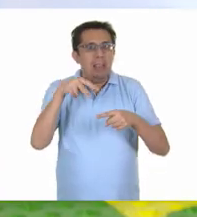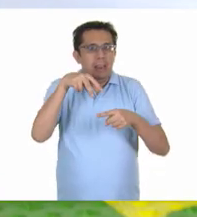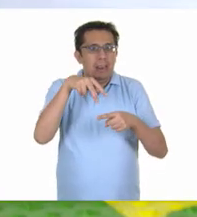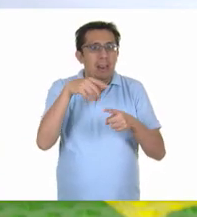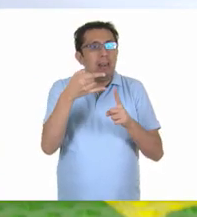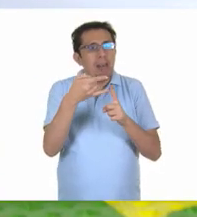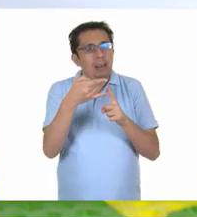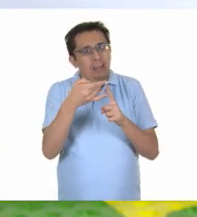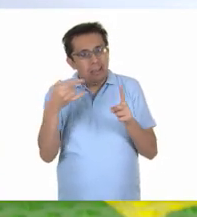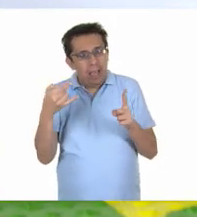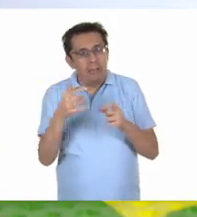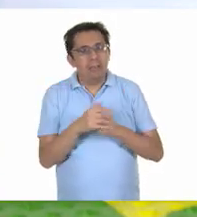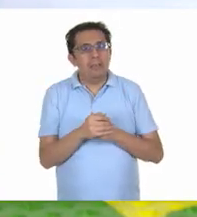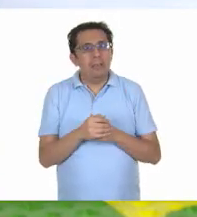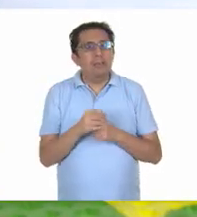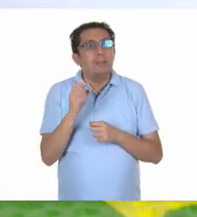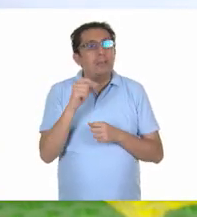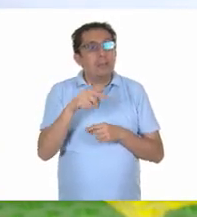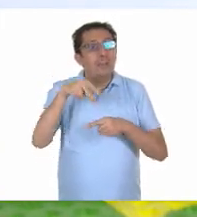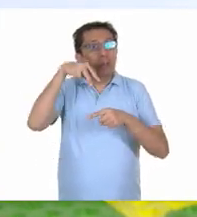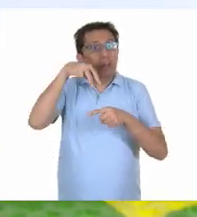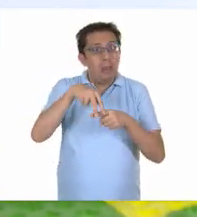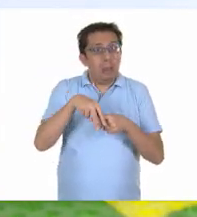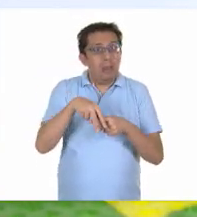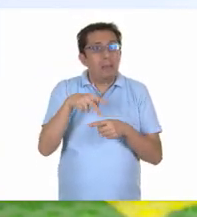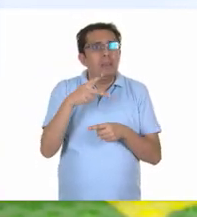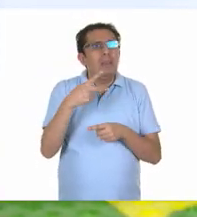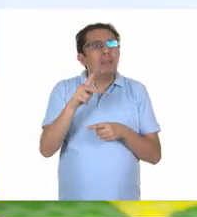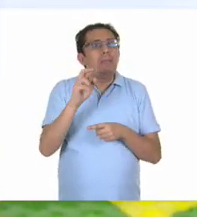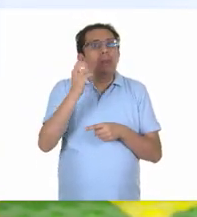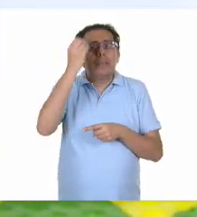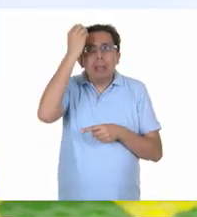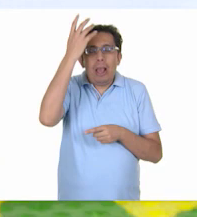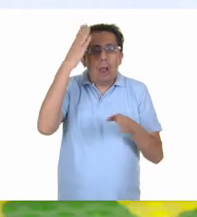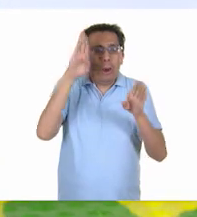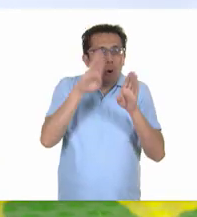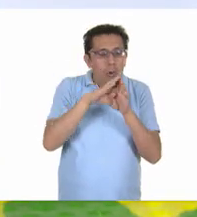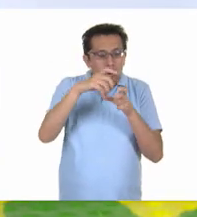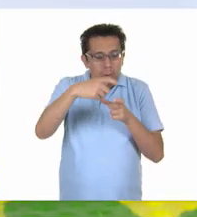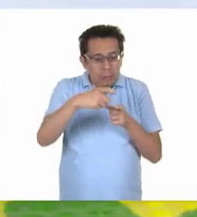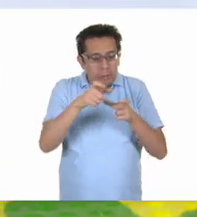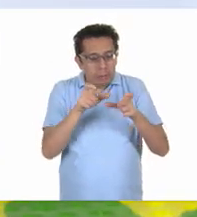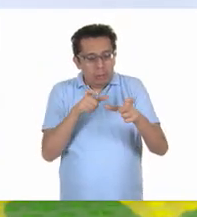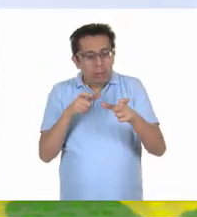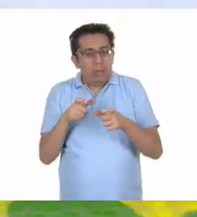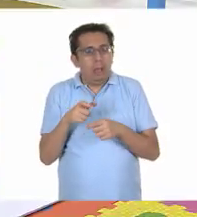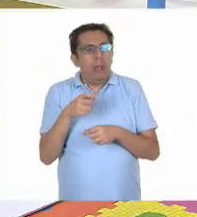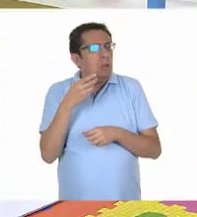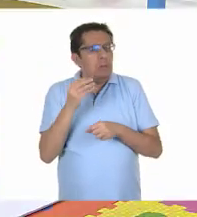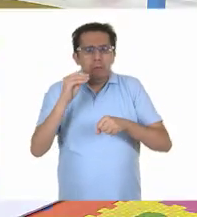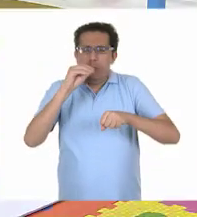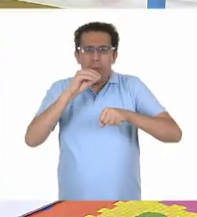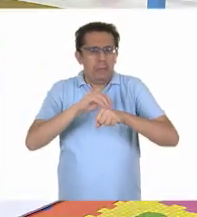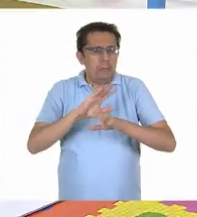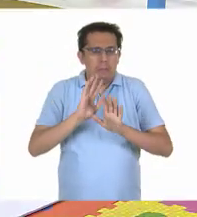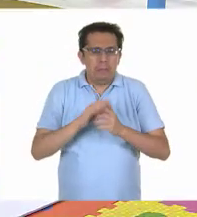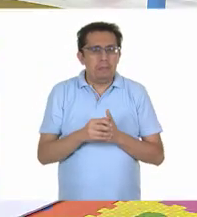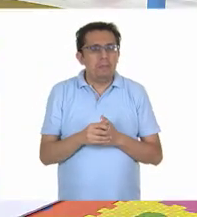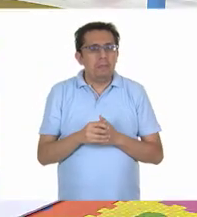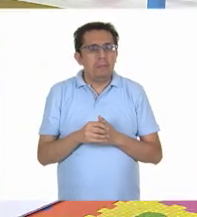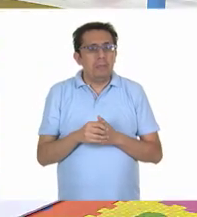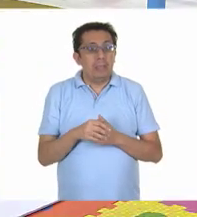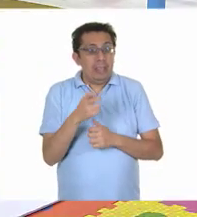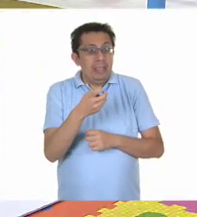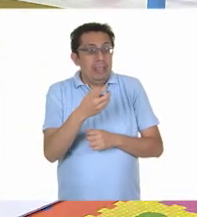mira. Así, rectángulos. Y vamos a... Y luego los triángulos. Ay, pero no me acuerdo cómo los había acomodado. Tú